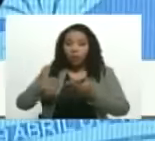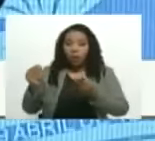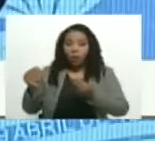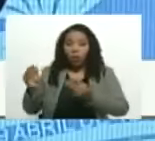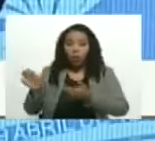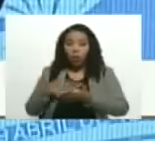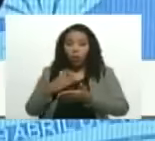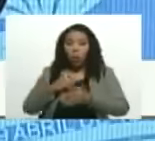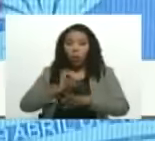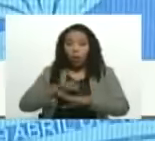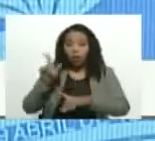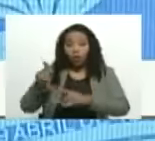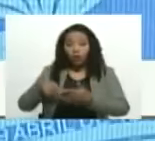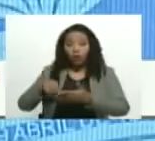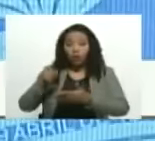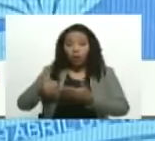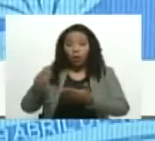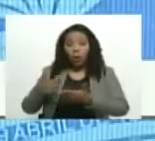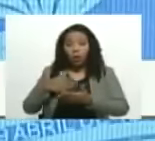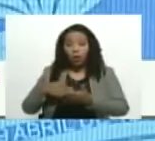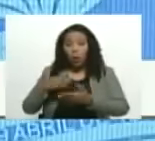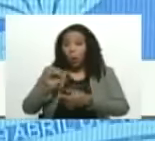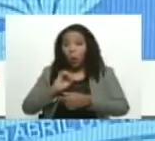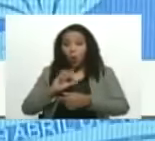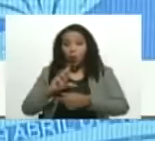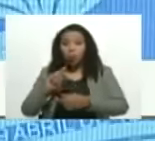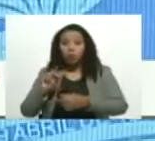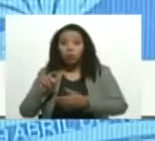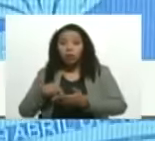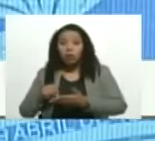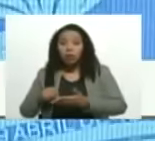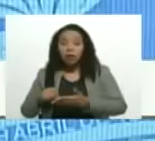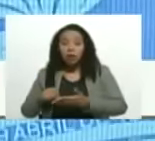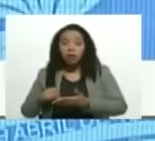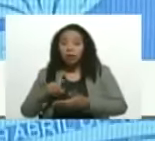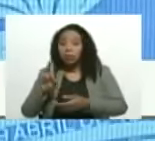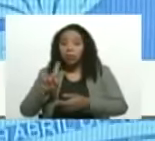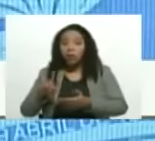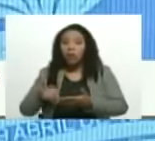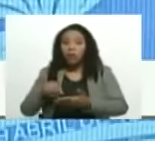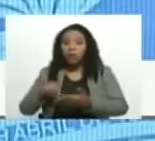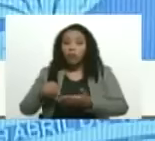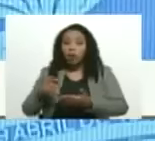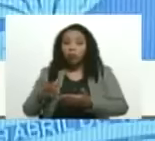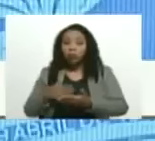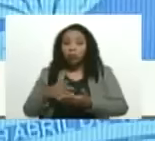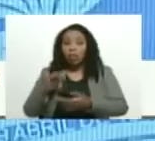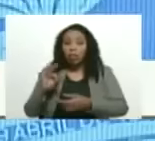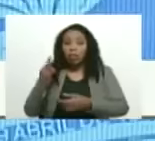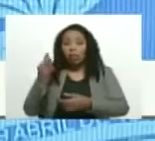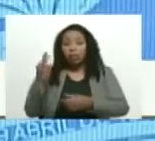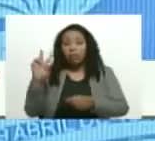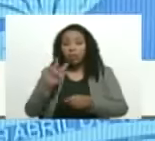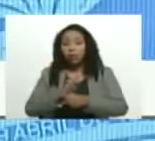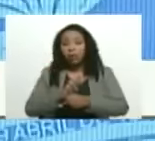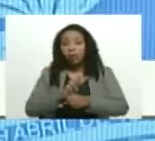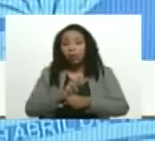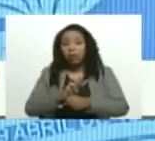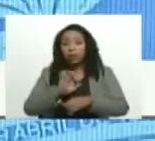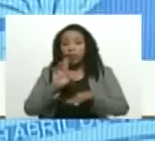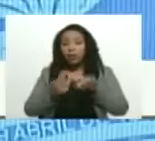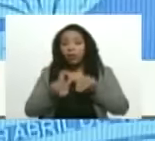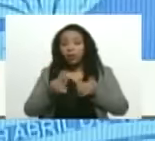me imagino que firmaron el cuaderno, o no lo firmaron. Si no firmaron el cuaderno, es la tercera violación